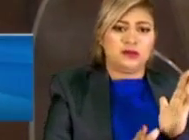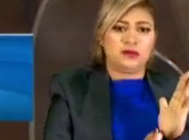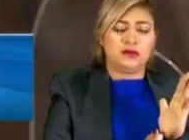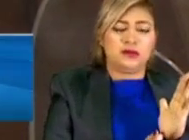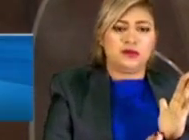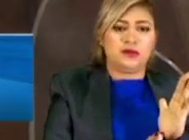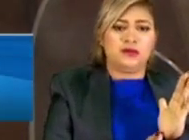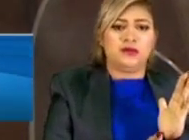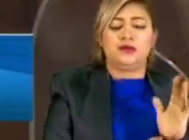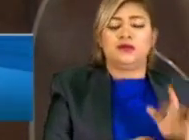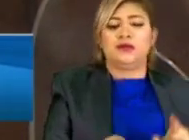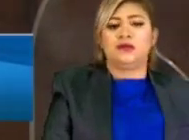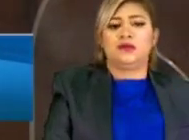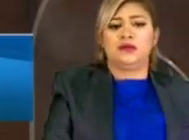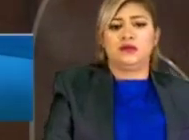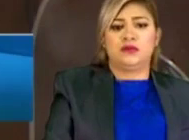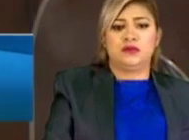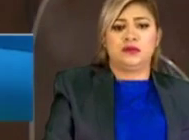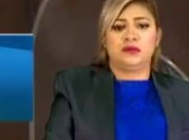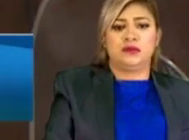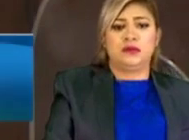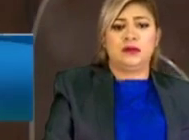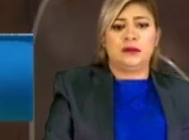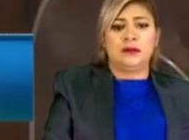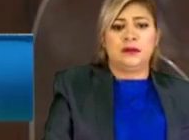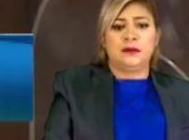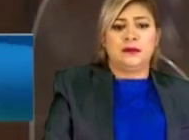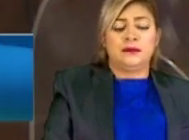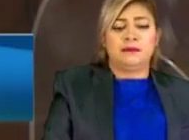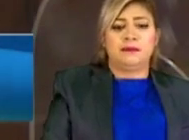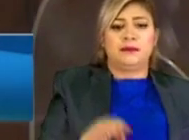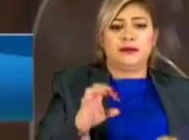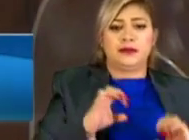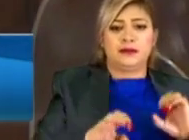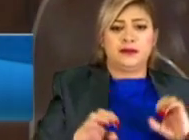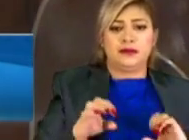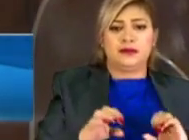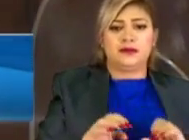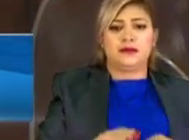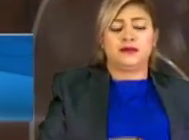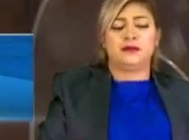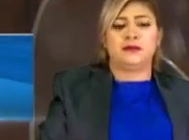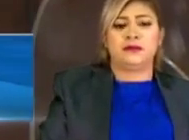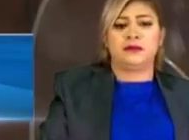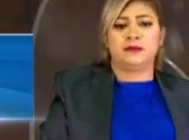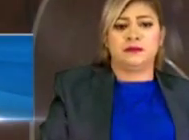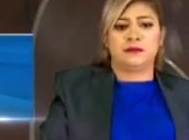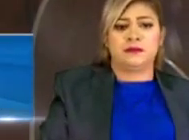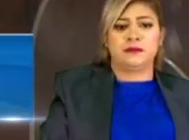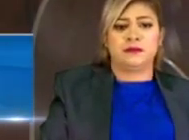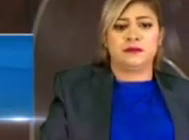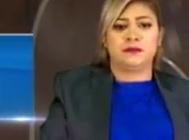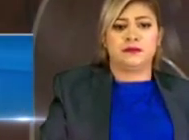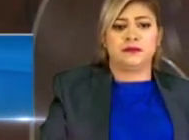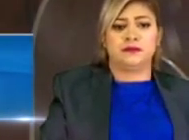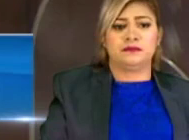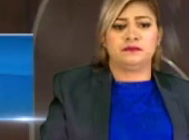y también a una prolongada entrevista por expertos en la materia.